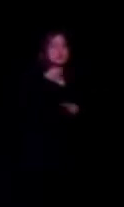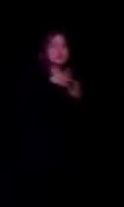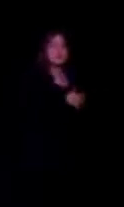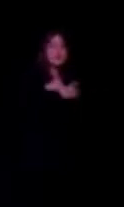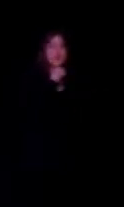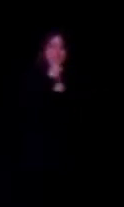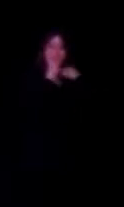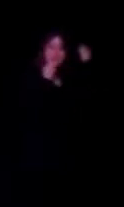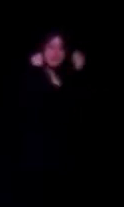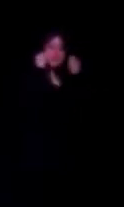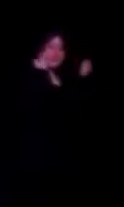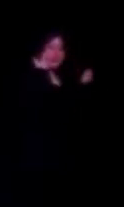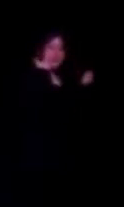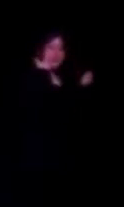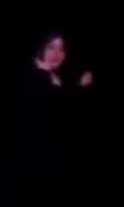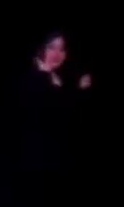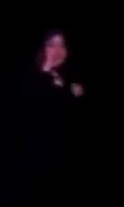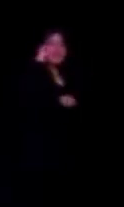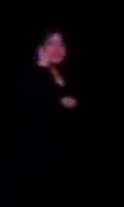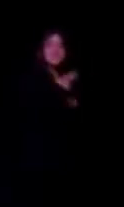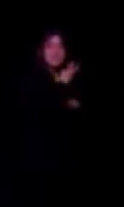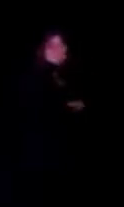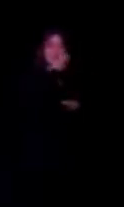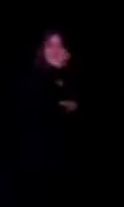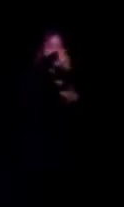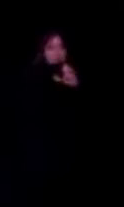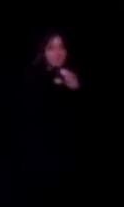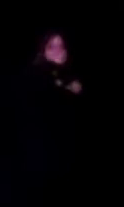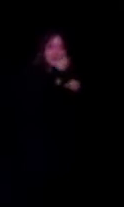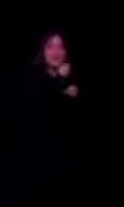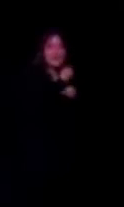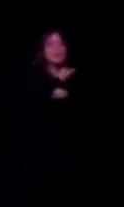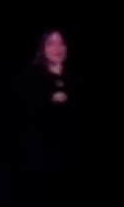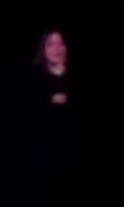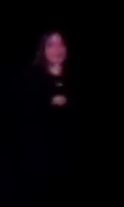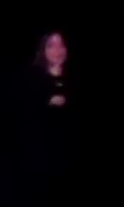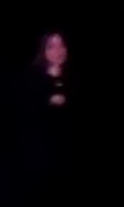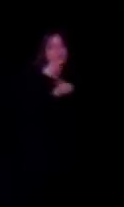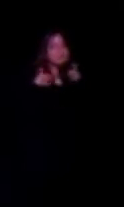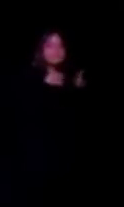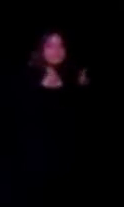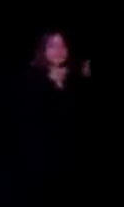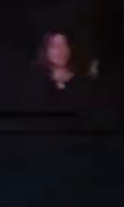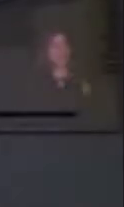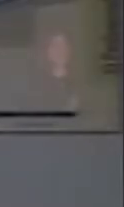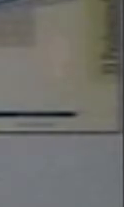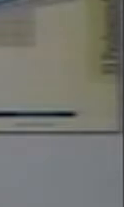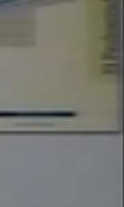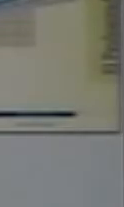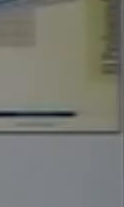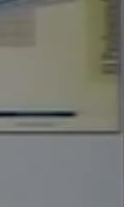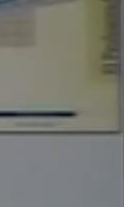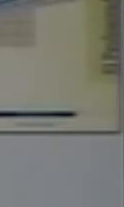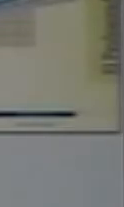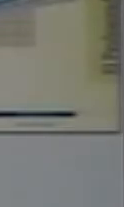trabajar con la diversidad en la escuela de alguna manera respondía a una demanda que nos hacían